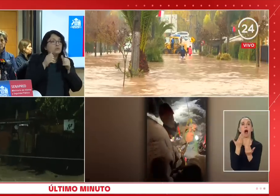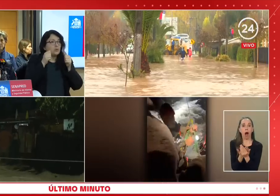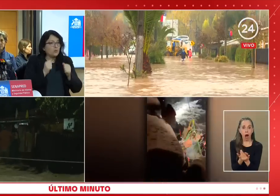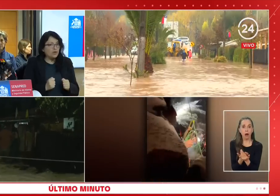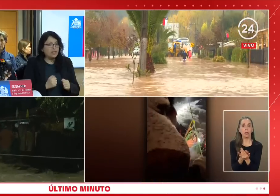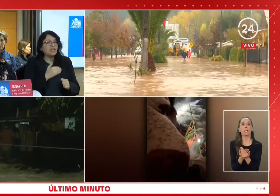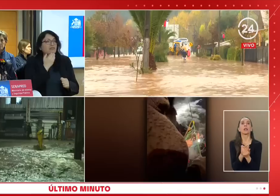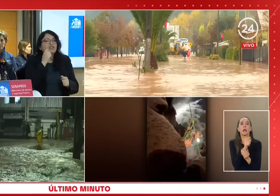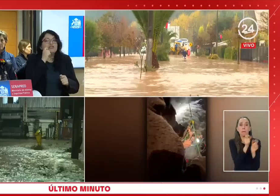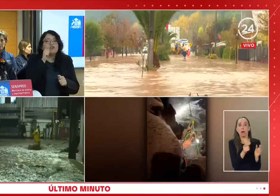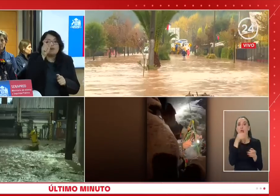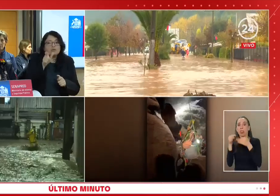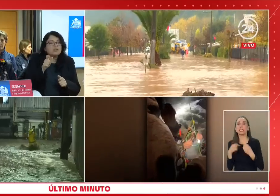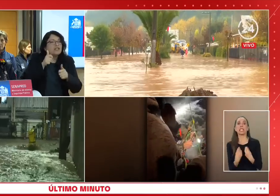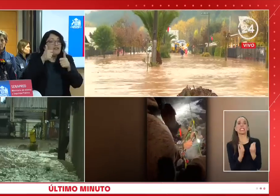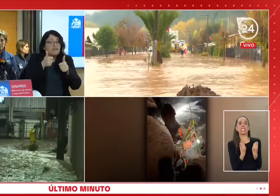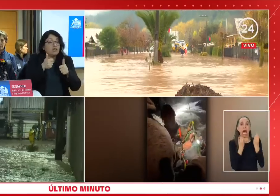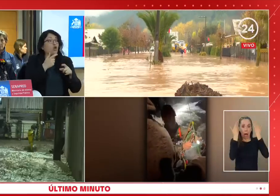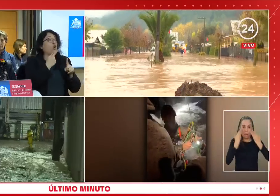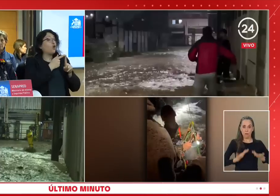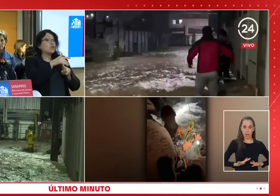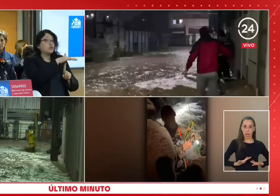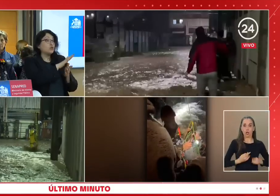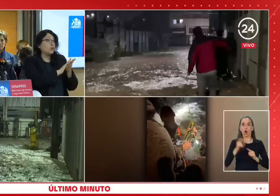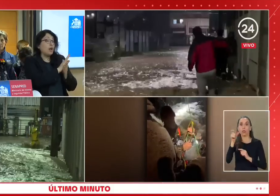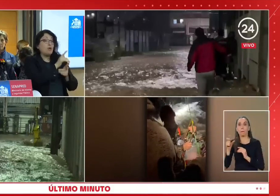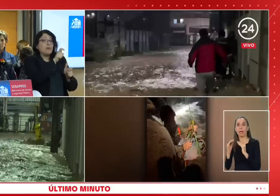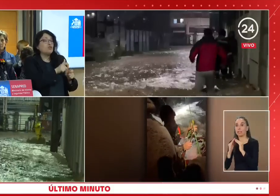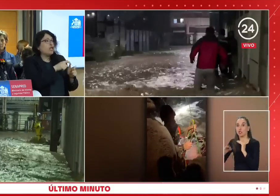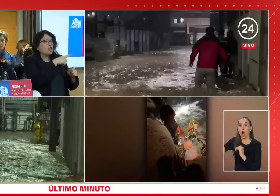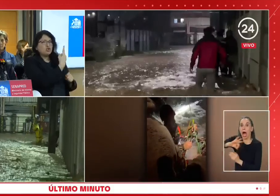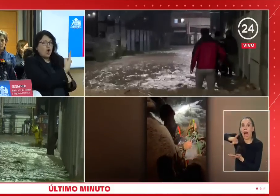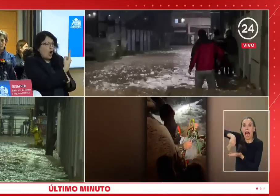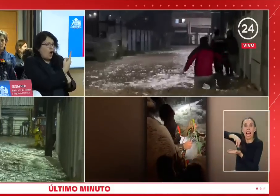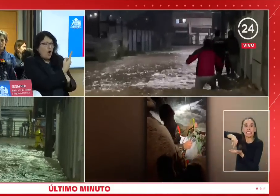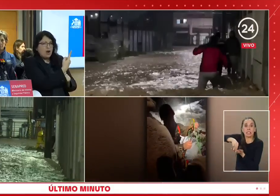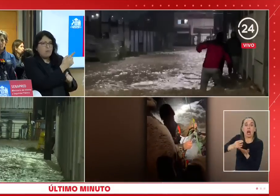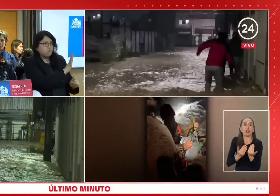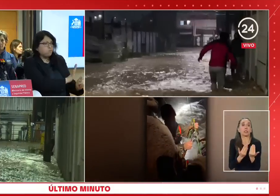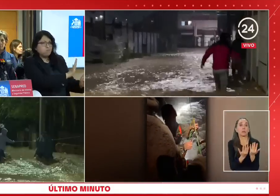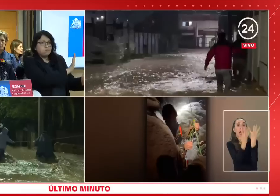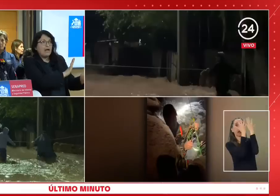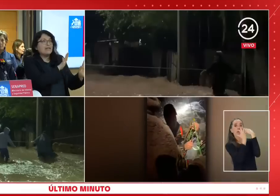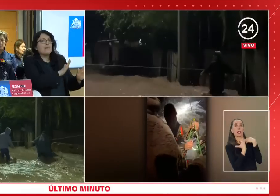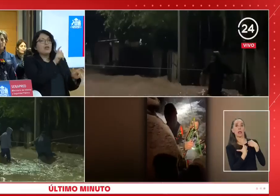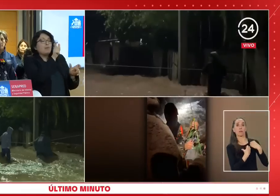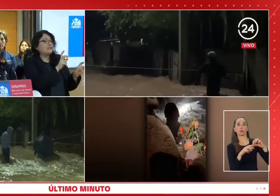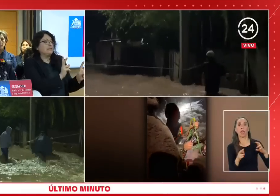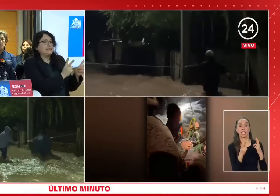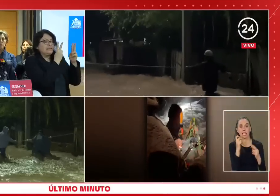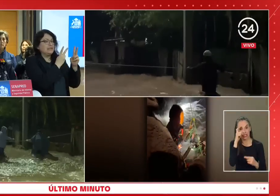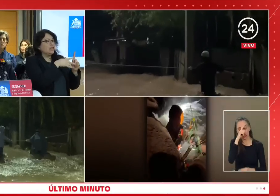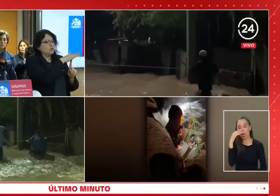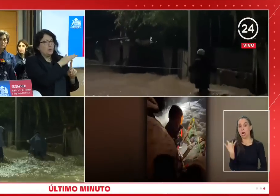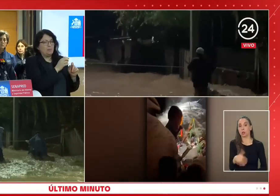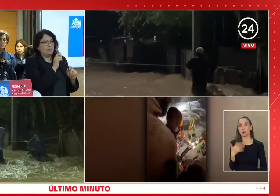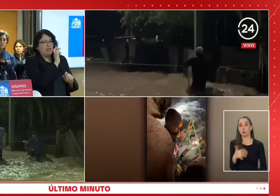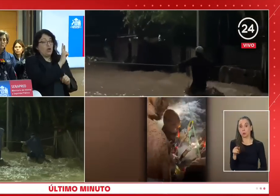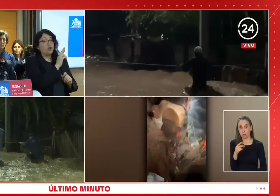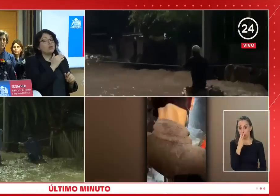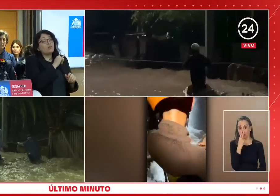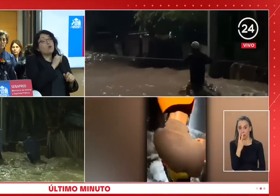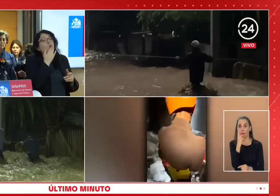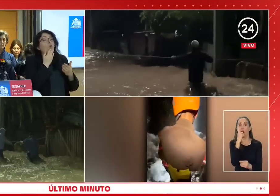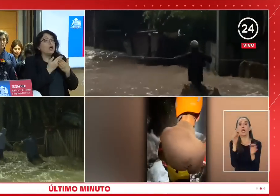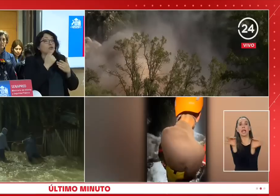es que están bien y en otros casos tenemos personas aisladas que están esperando rescate cuya condición es mucho más crítica y cuando